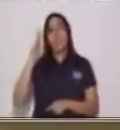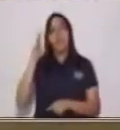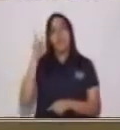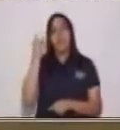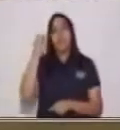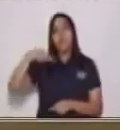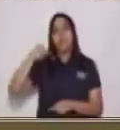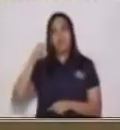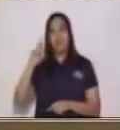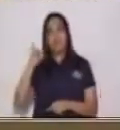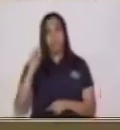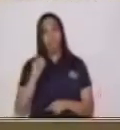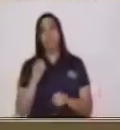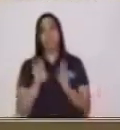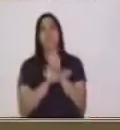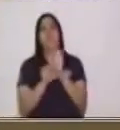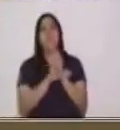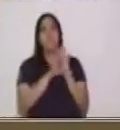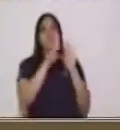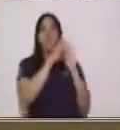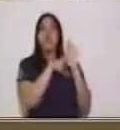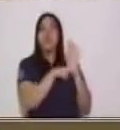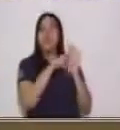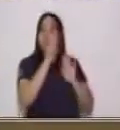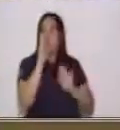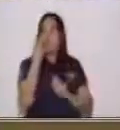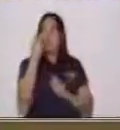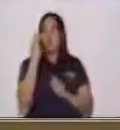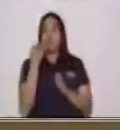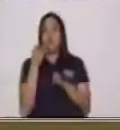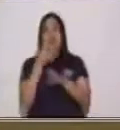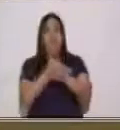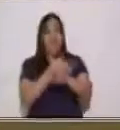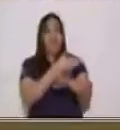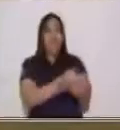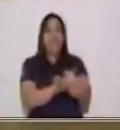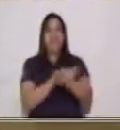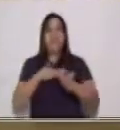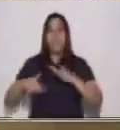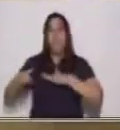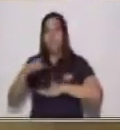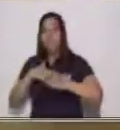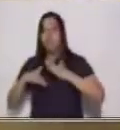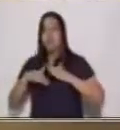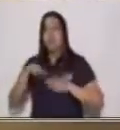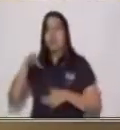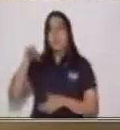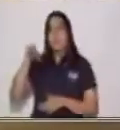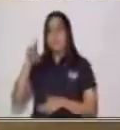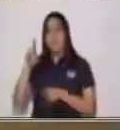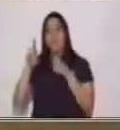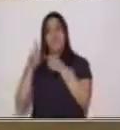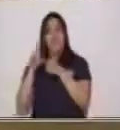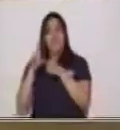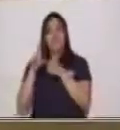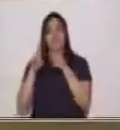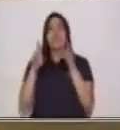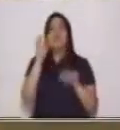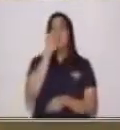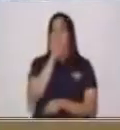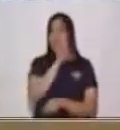regla número 2 es que antes de la combinación de PR y de PL,